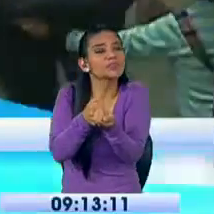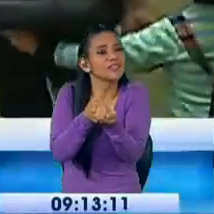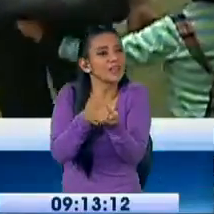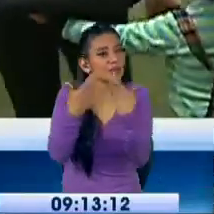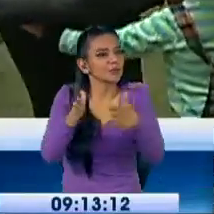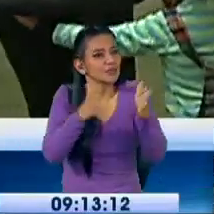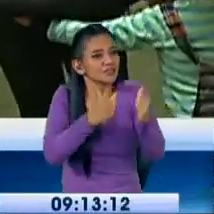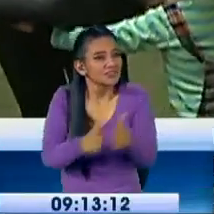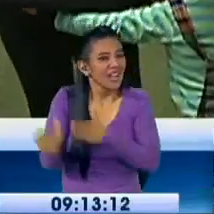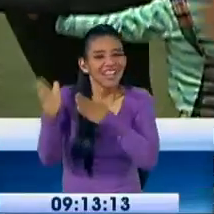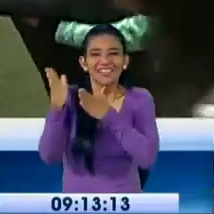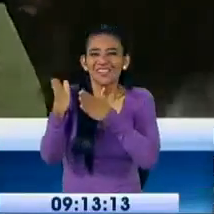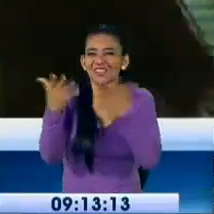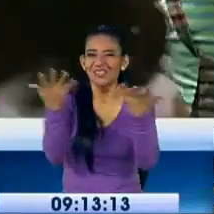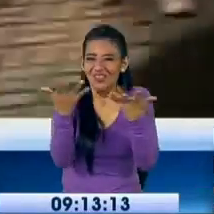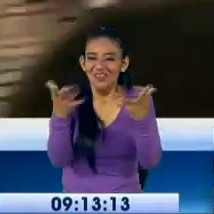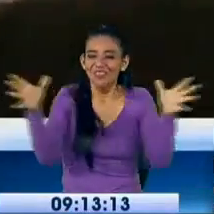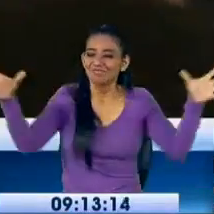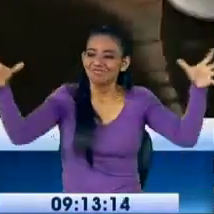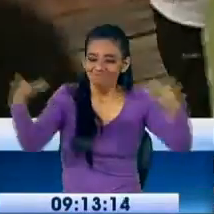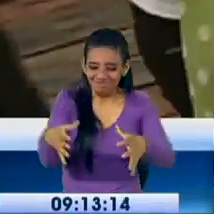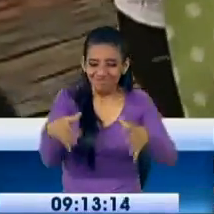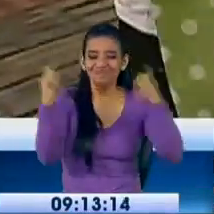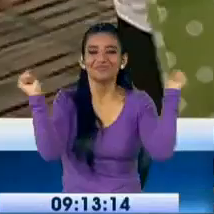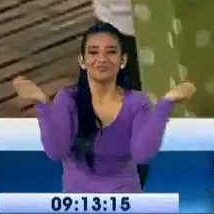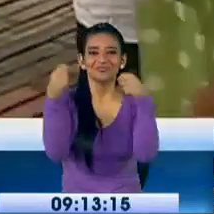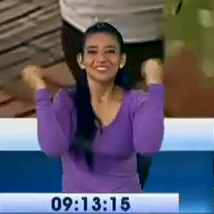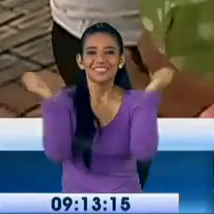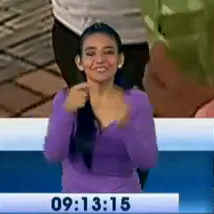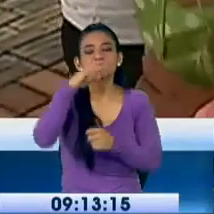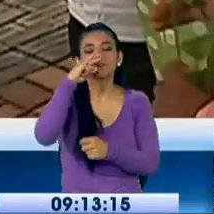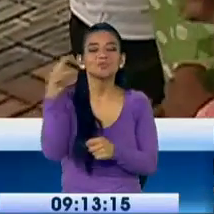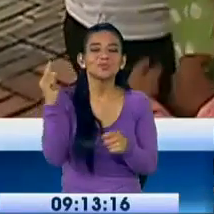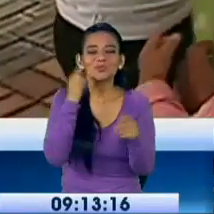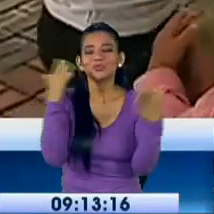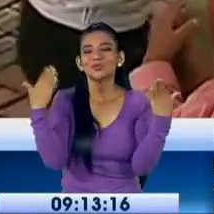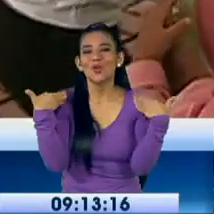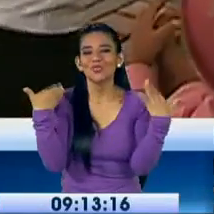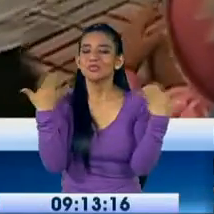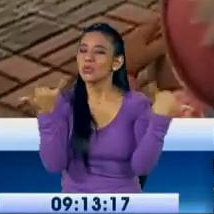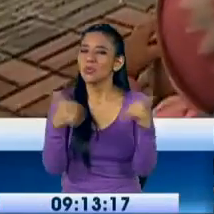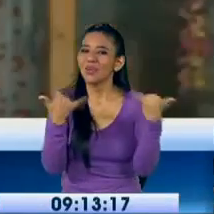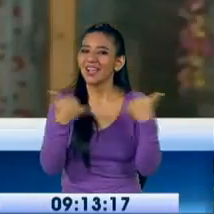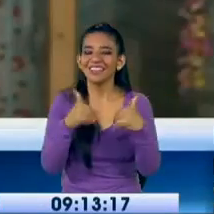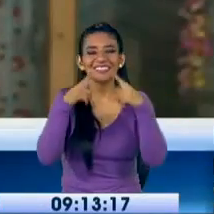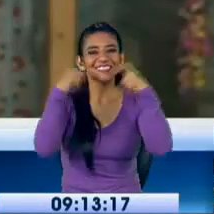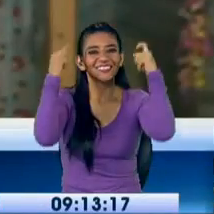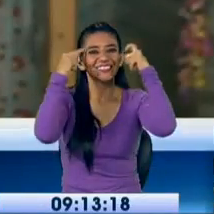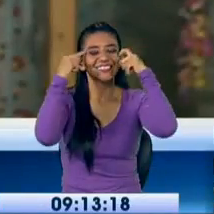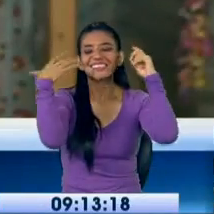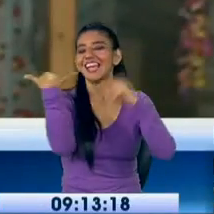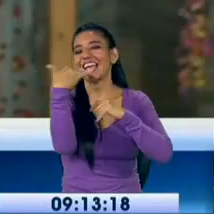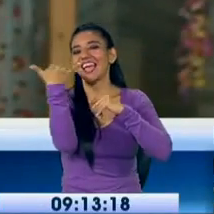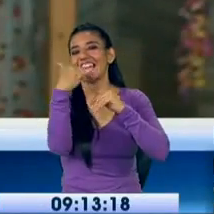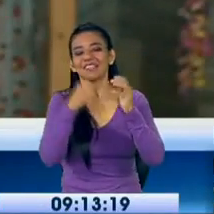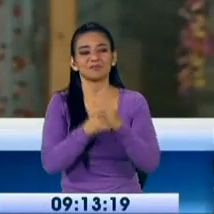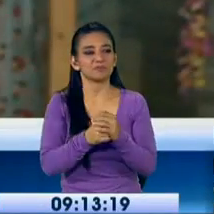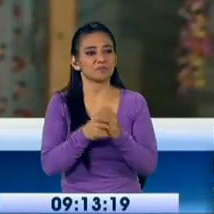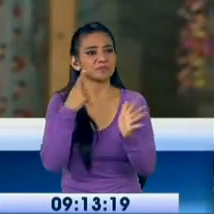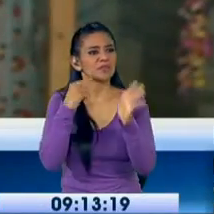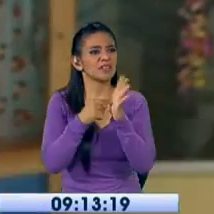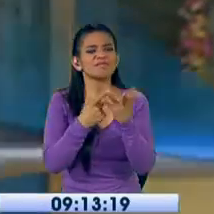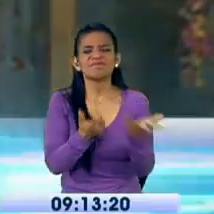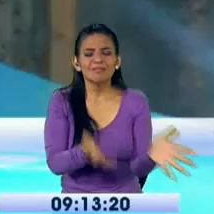que termina con una gran fiesta infantil llena de alegría, juegos y risas. La idea de las fugas son sacarles un